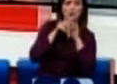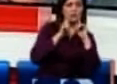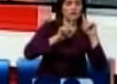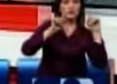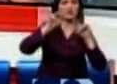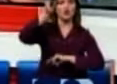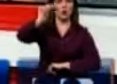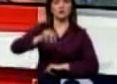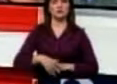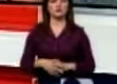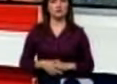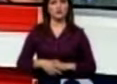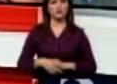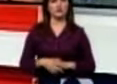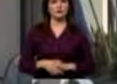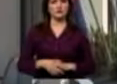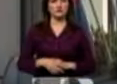linchamiento mediático.